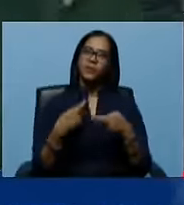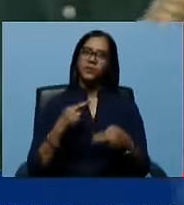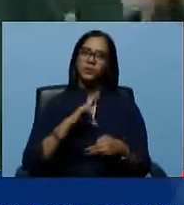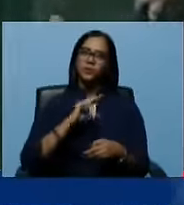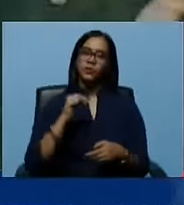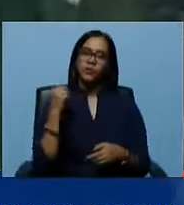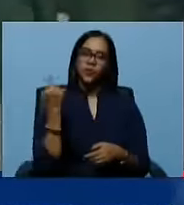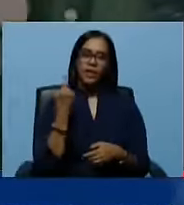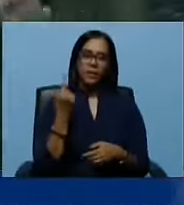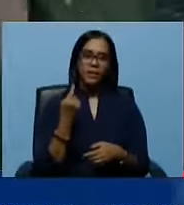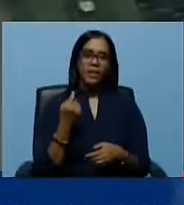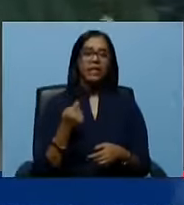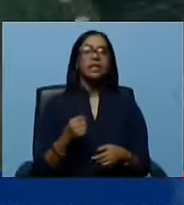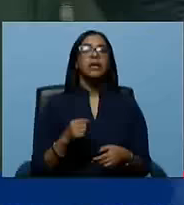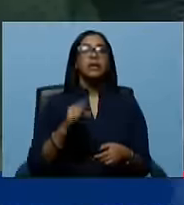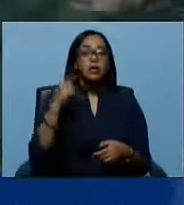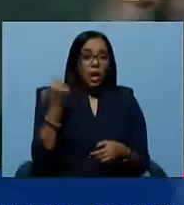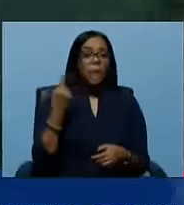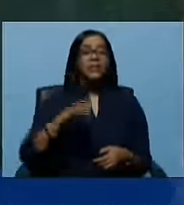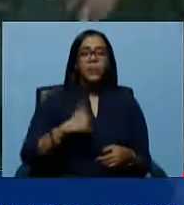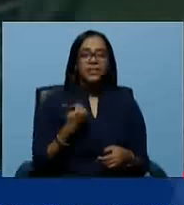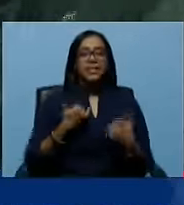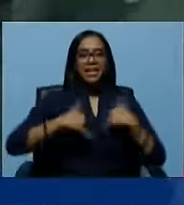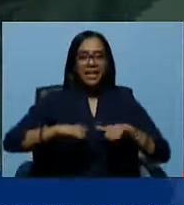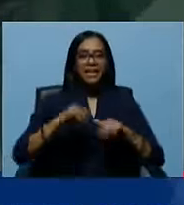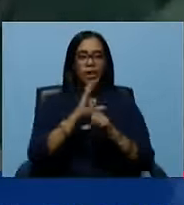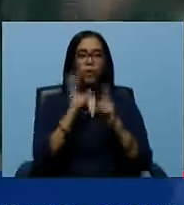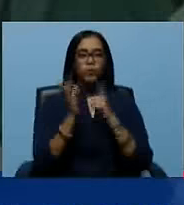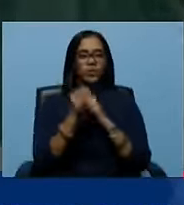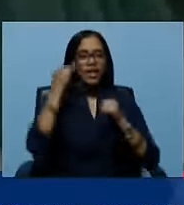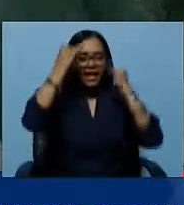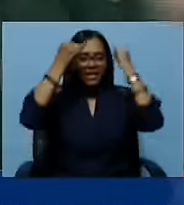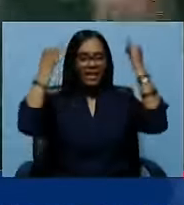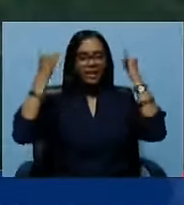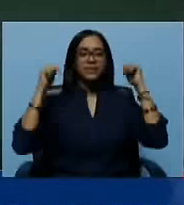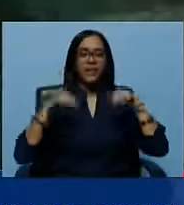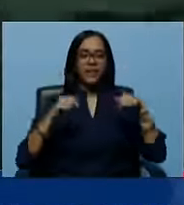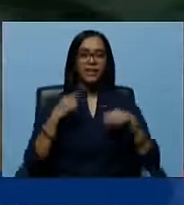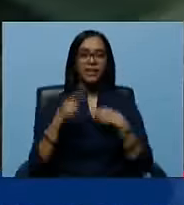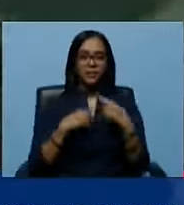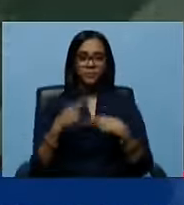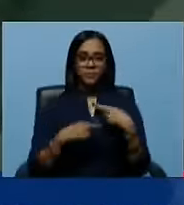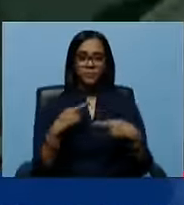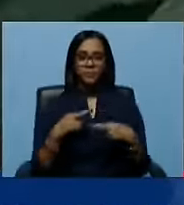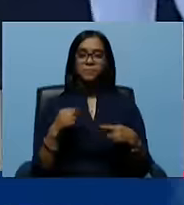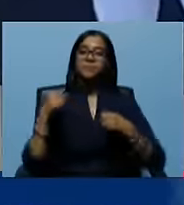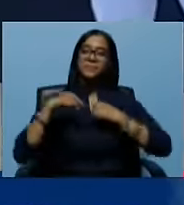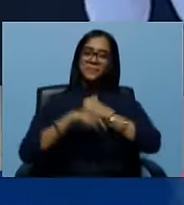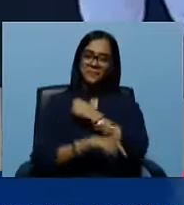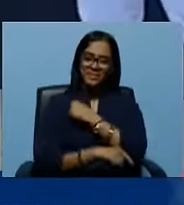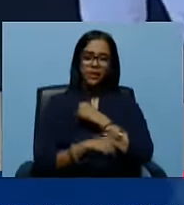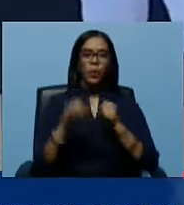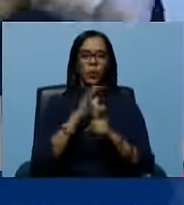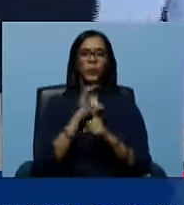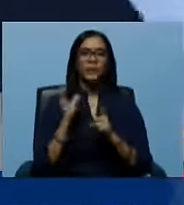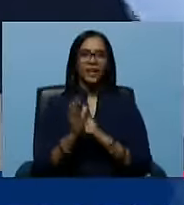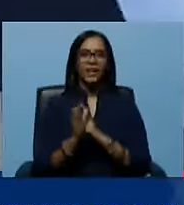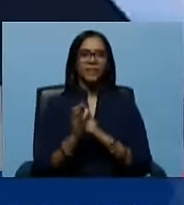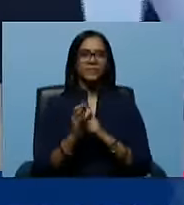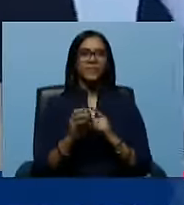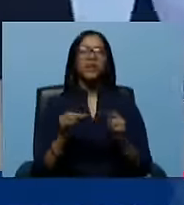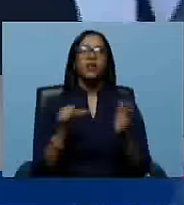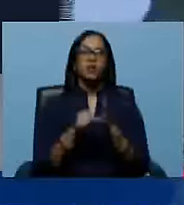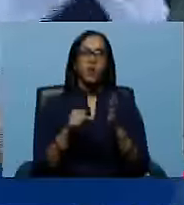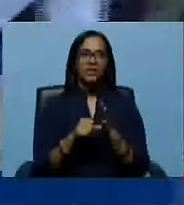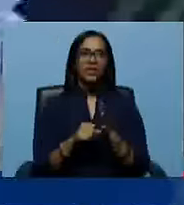hija de la cultura y de las ideas. Esta revolución es una revolución profundamente cultural,